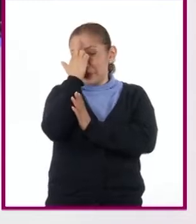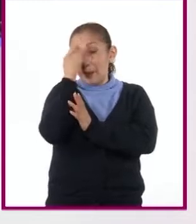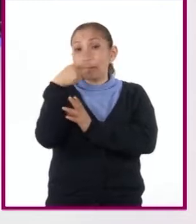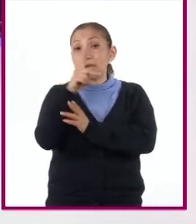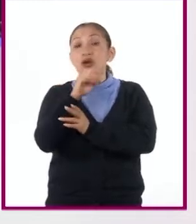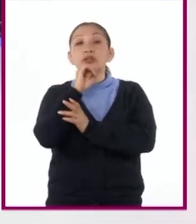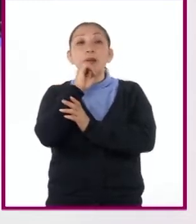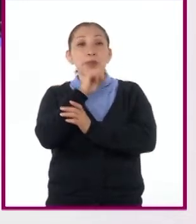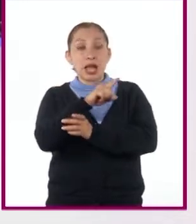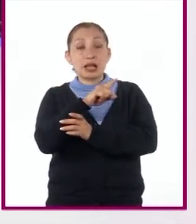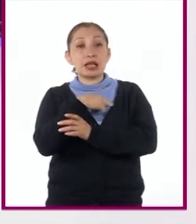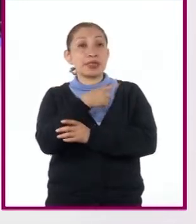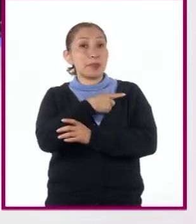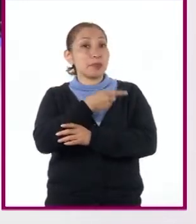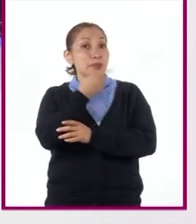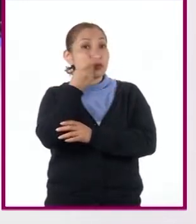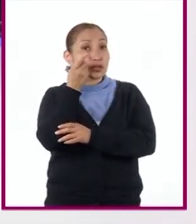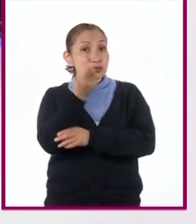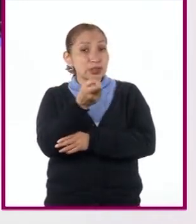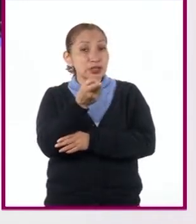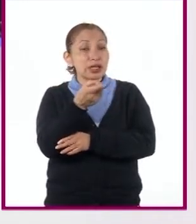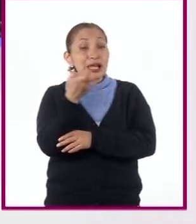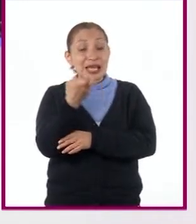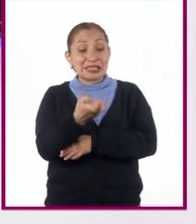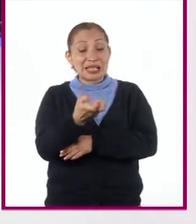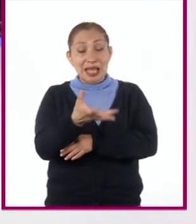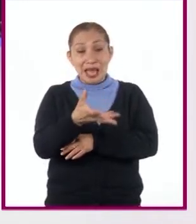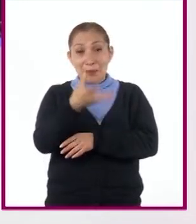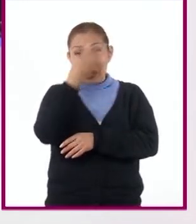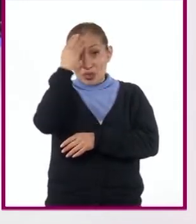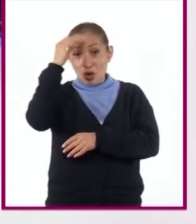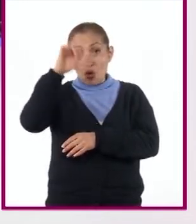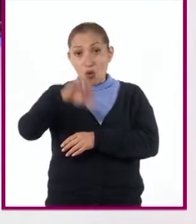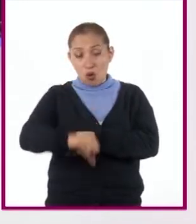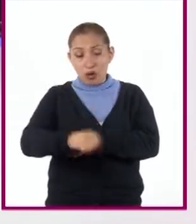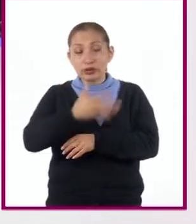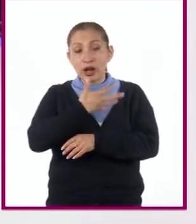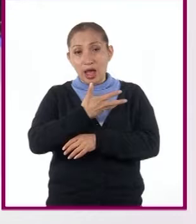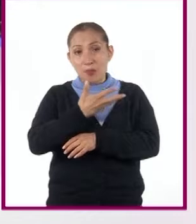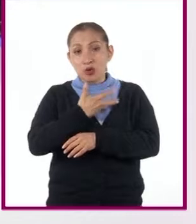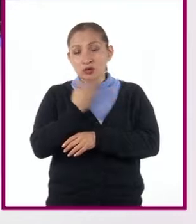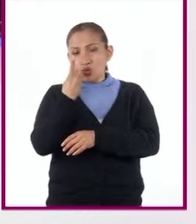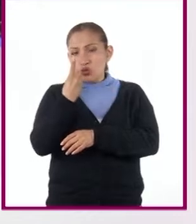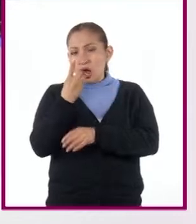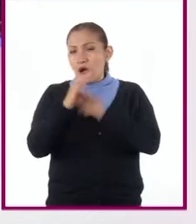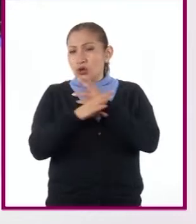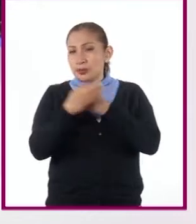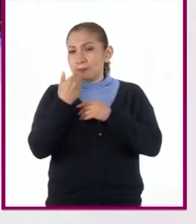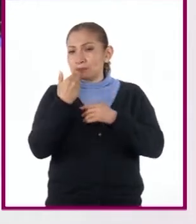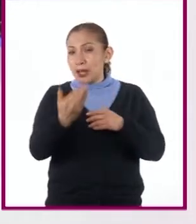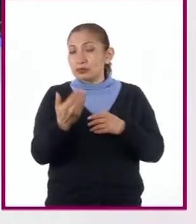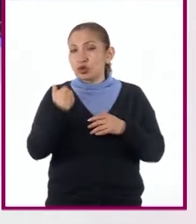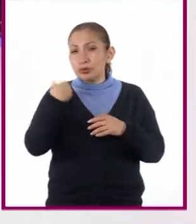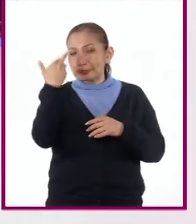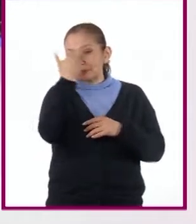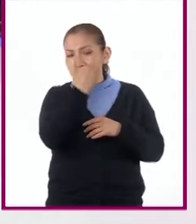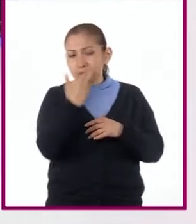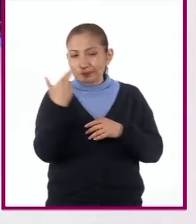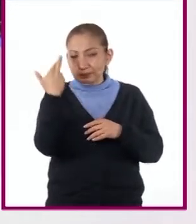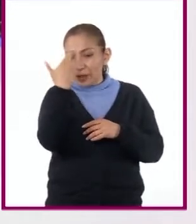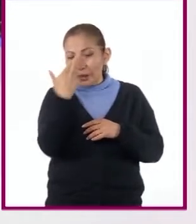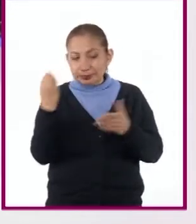pero también hay que mencionar que para este aprendizaje tenemos una gran ventaja, ya que pudimos revisar